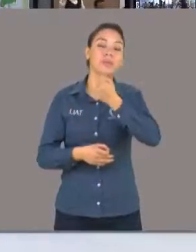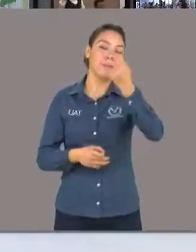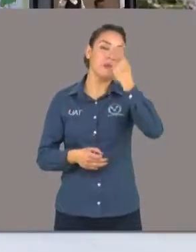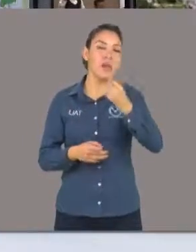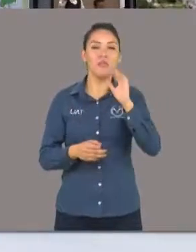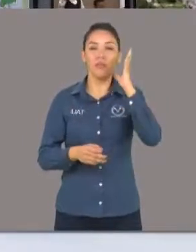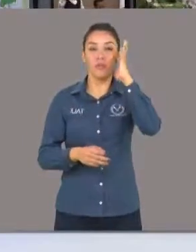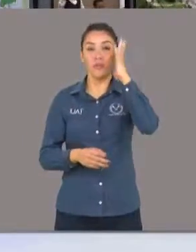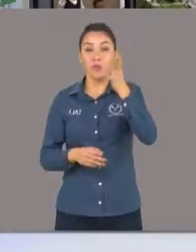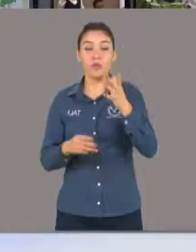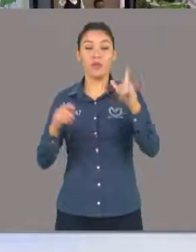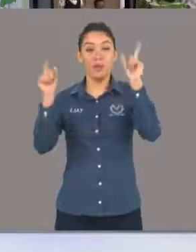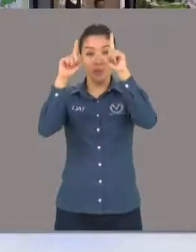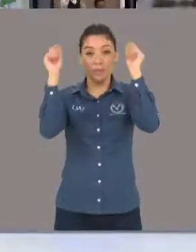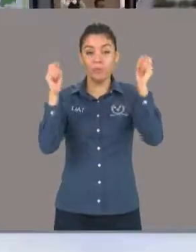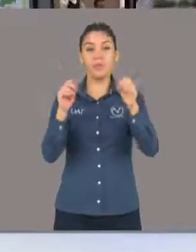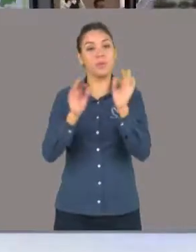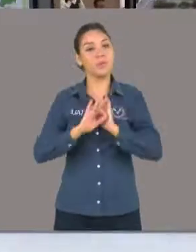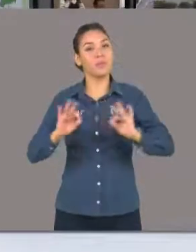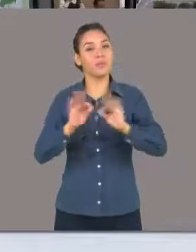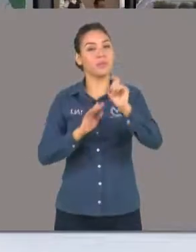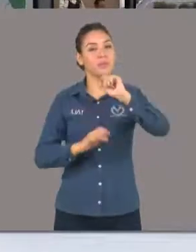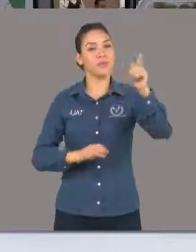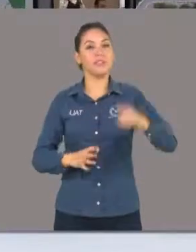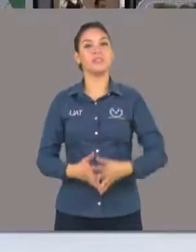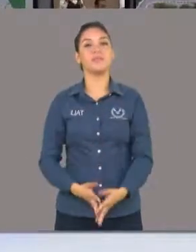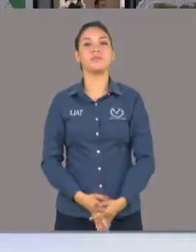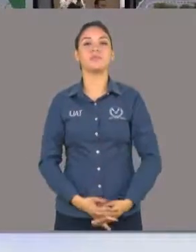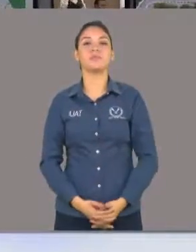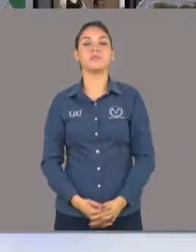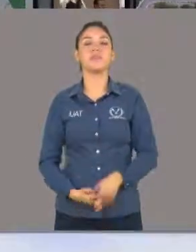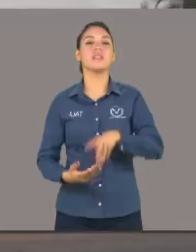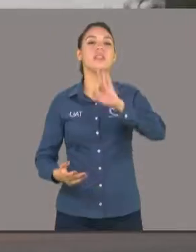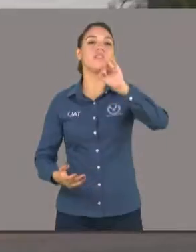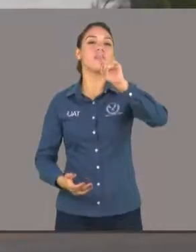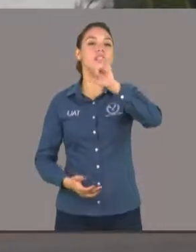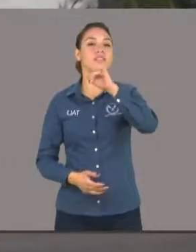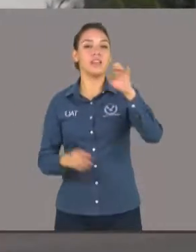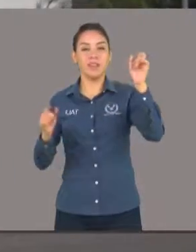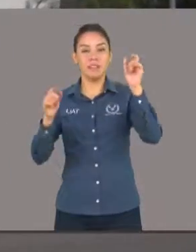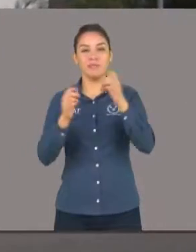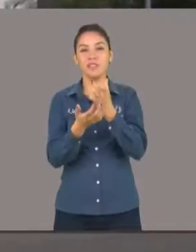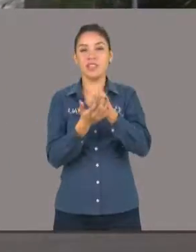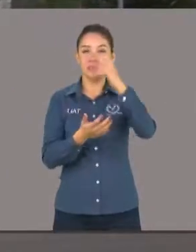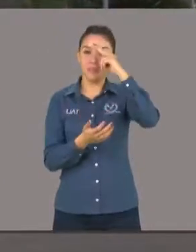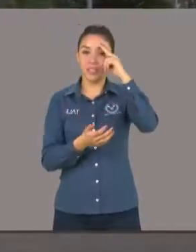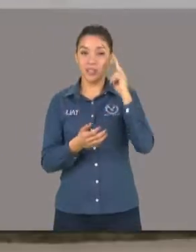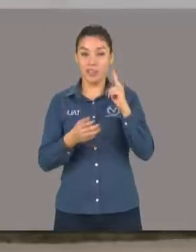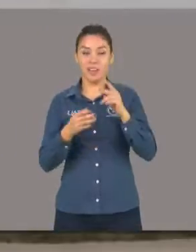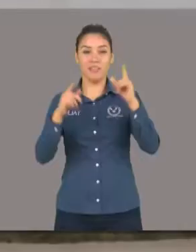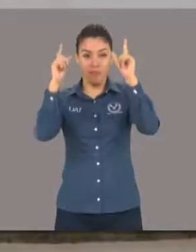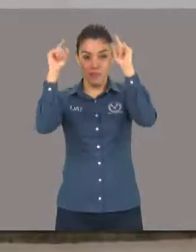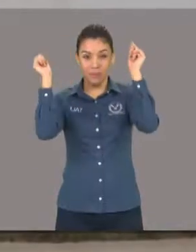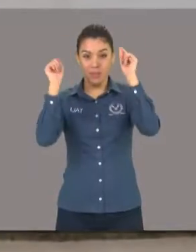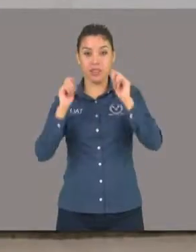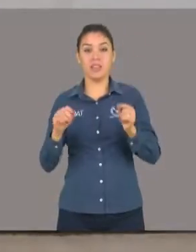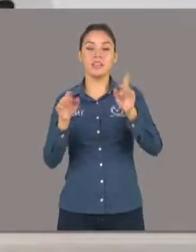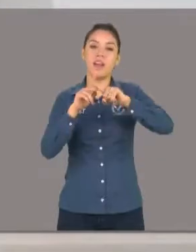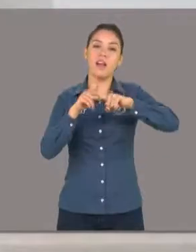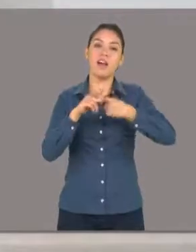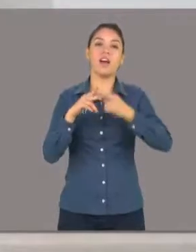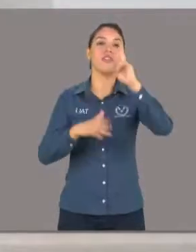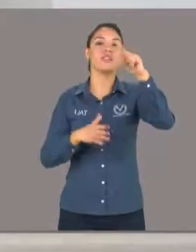alumnos, quienes a su vez serán factores preponderantes en esta profesión. La Facultad de Enfermería Victoria de la Máxima Casa de Estudios de